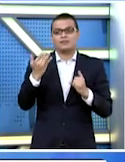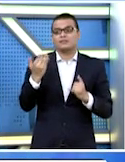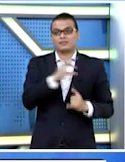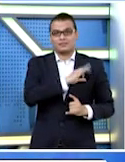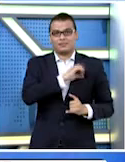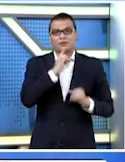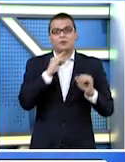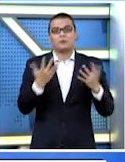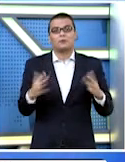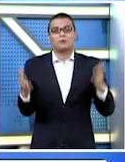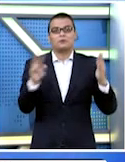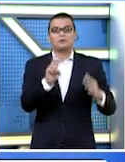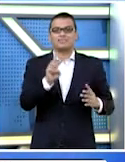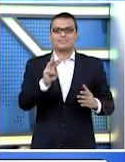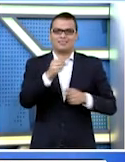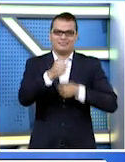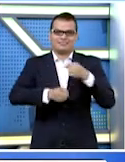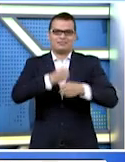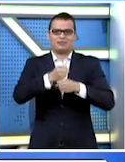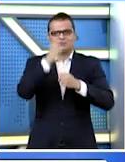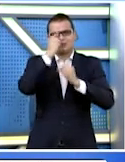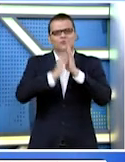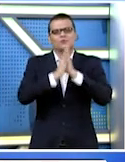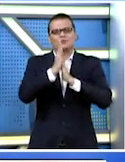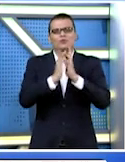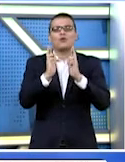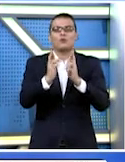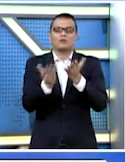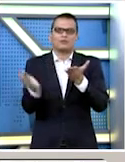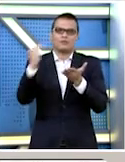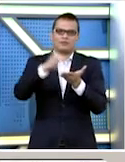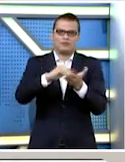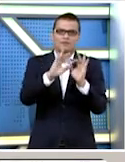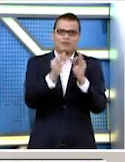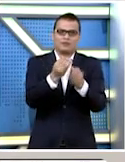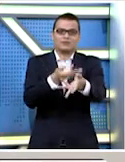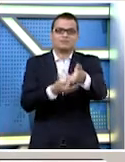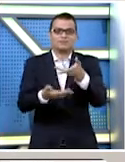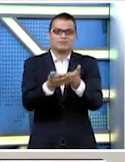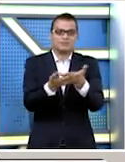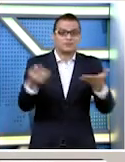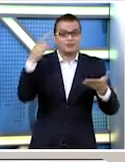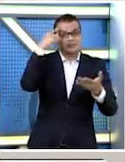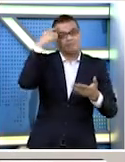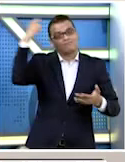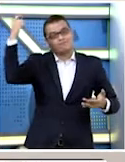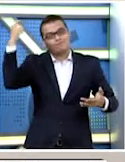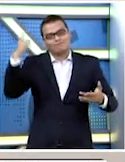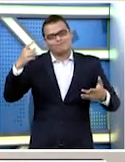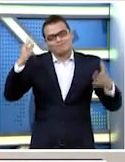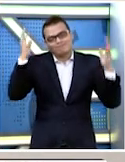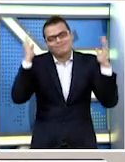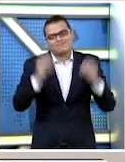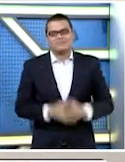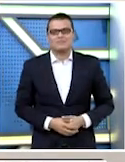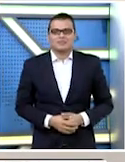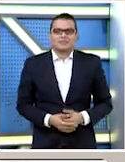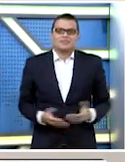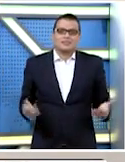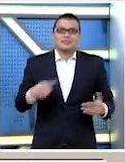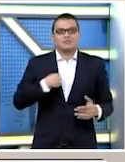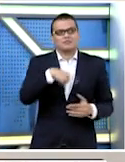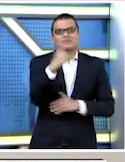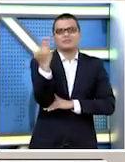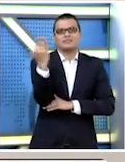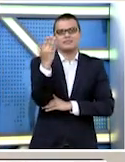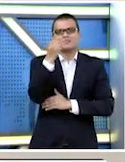y pidió como deseo volver a compartir momentos con la familia. Uno extraña muchas cosas, ¿no? Poder salir, o sea, a cine, a